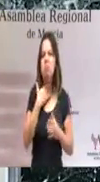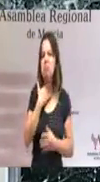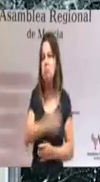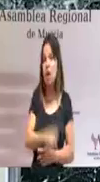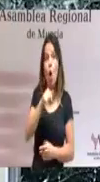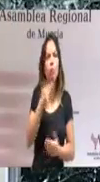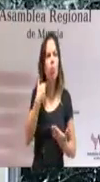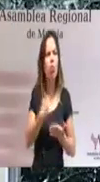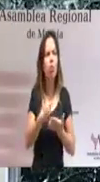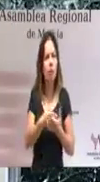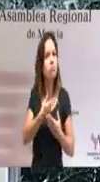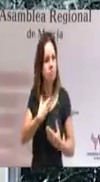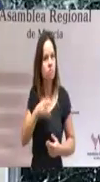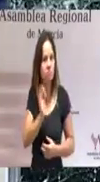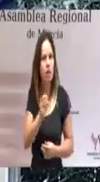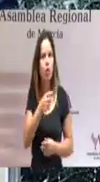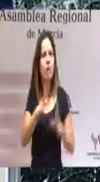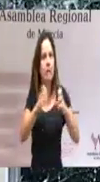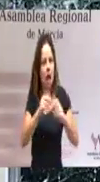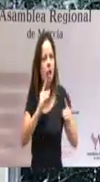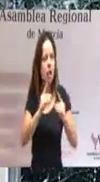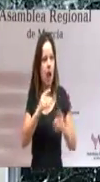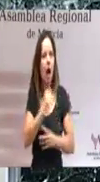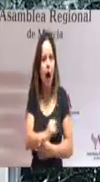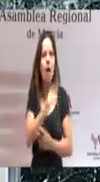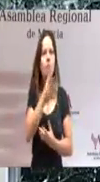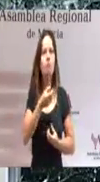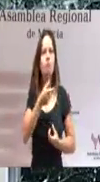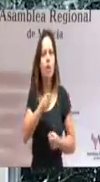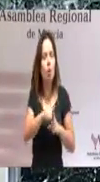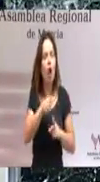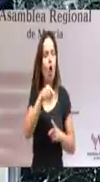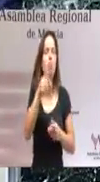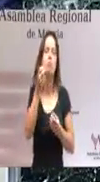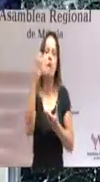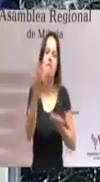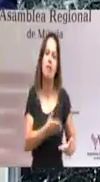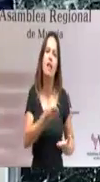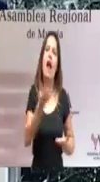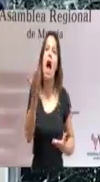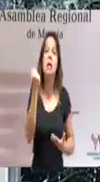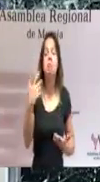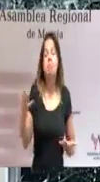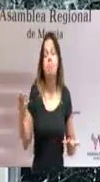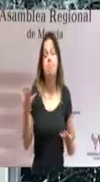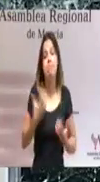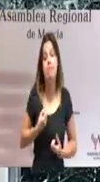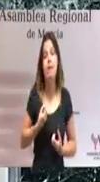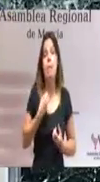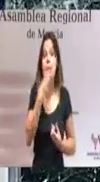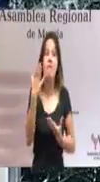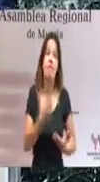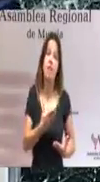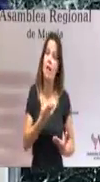ha demostrado usted que sí, que parece que tiene ganas de debatir, y hoy se le da la bienvenida. Ayer, por desgracia, no se le pudo